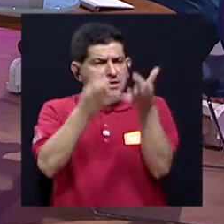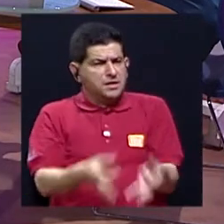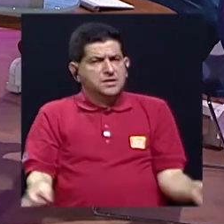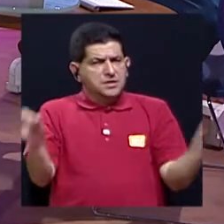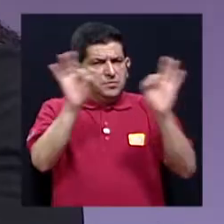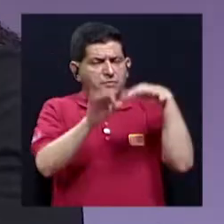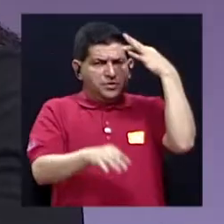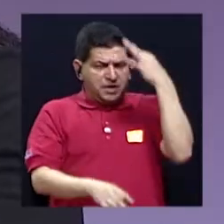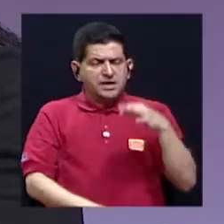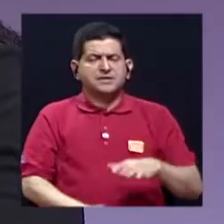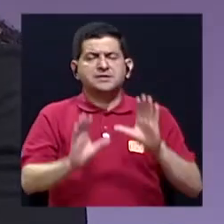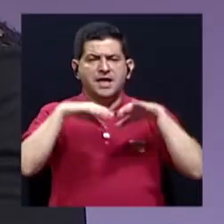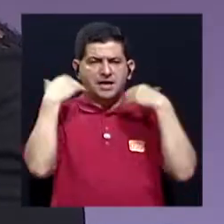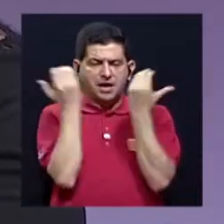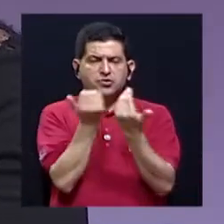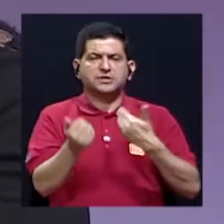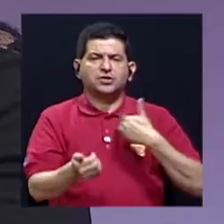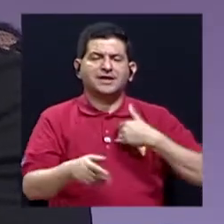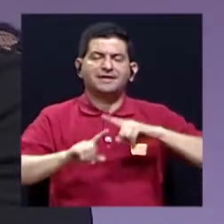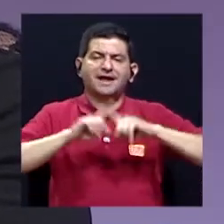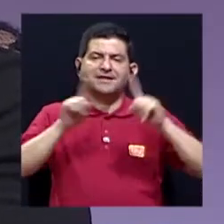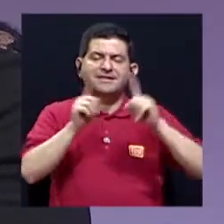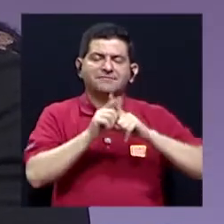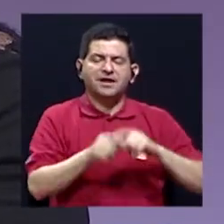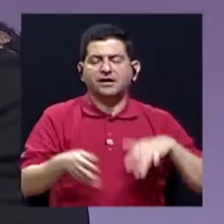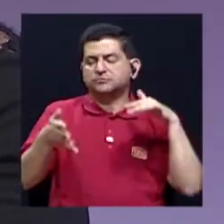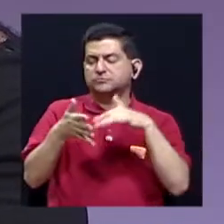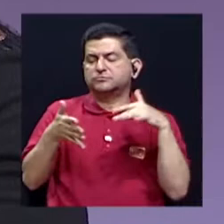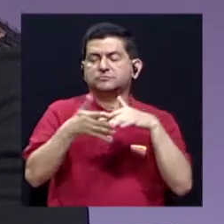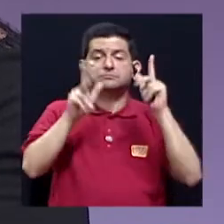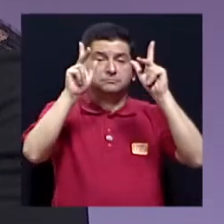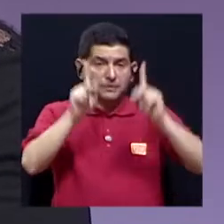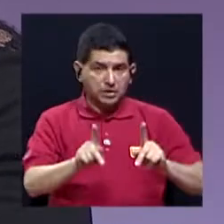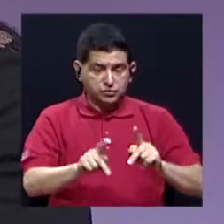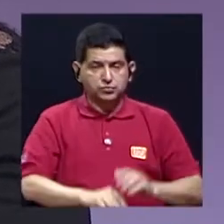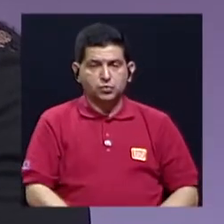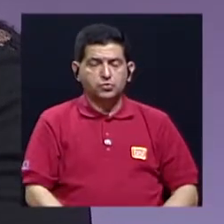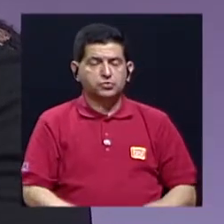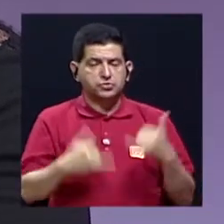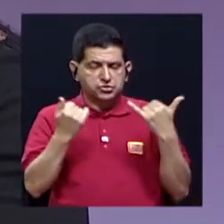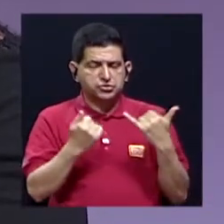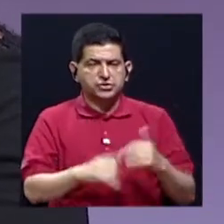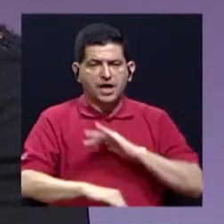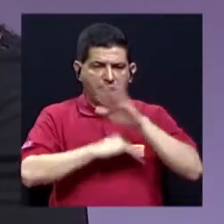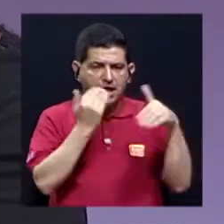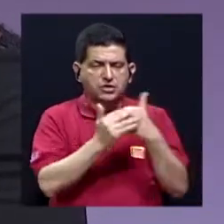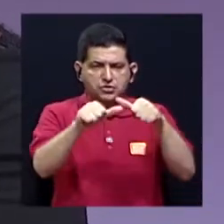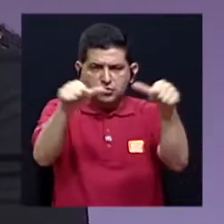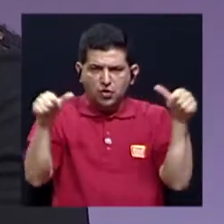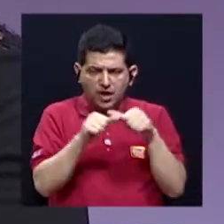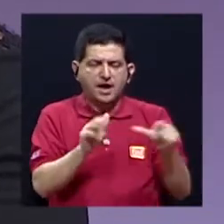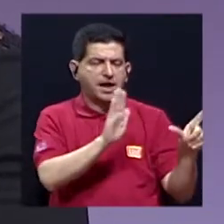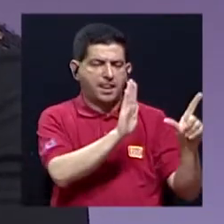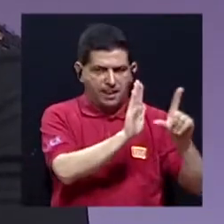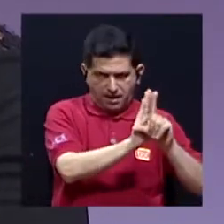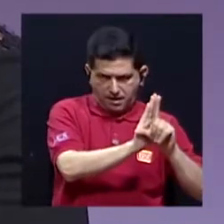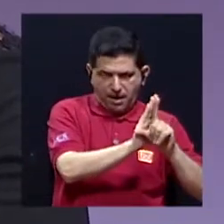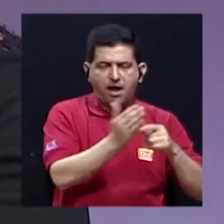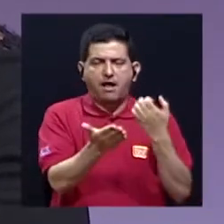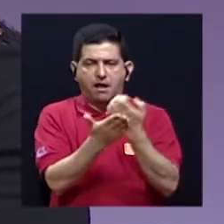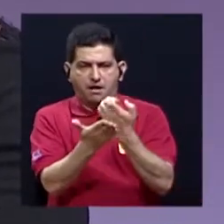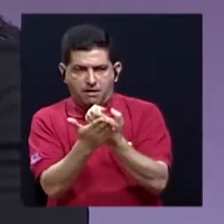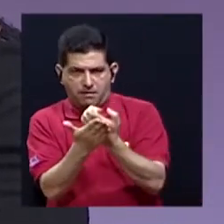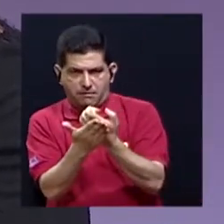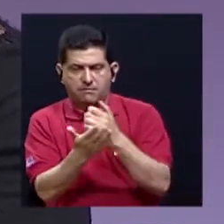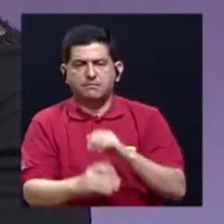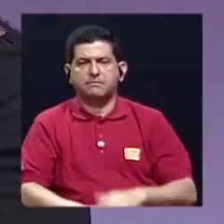importante, pienso yo, que en los consejos hayan diferentes preparaciones, ¿verdad? Gente preparada en todos los ámbitos, en lo legal, en lo